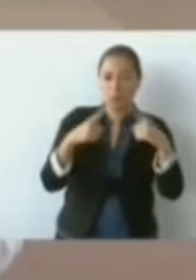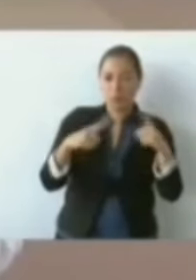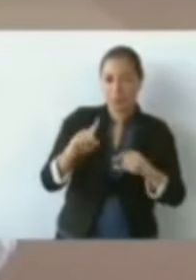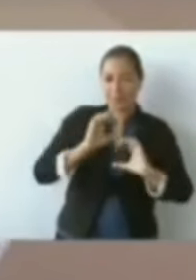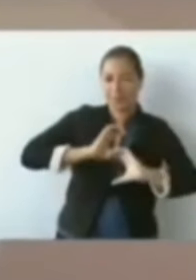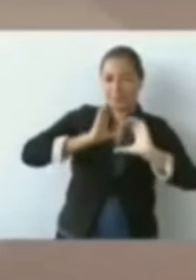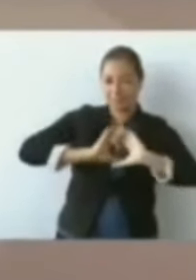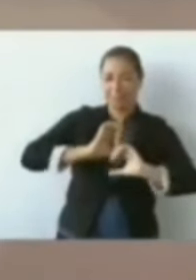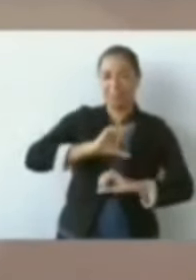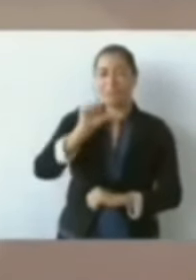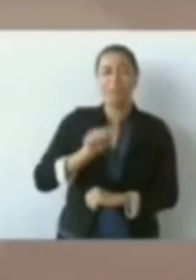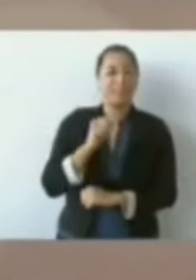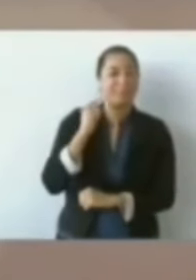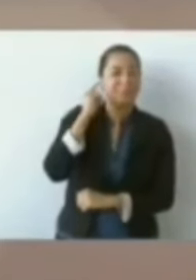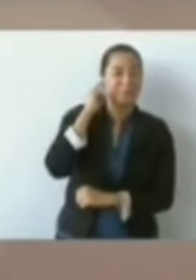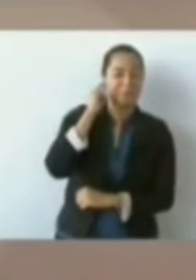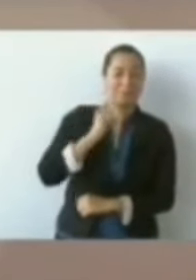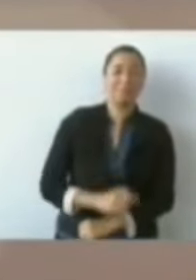Escúchenla,